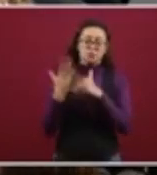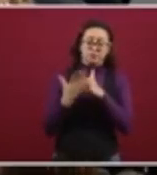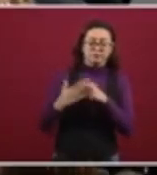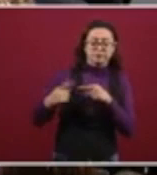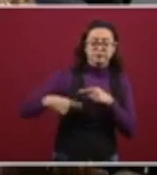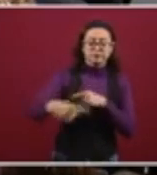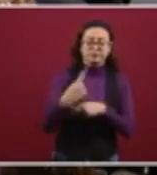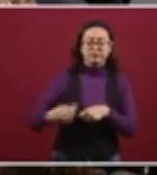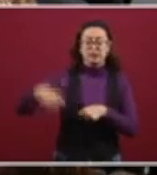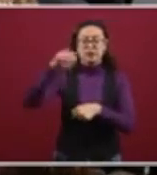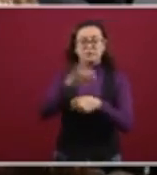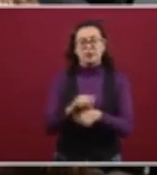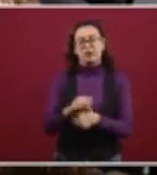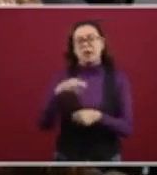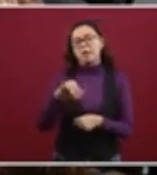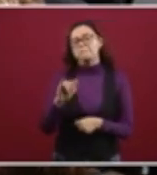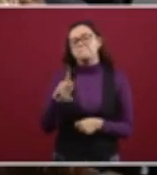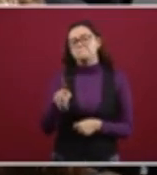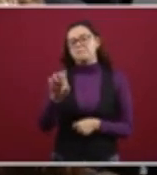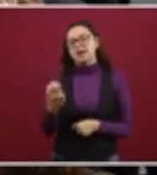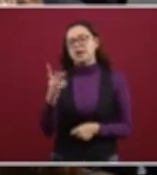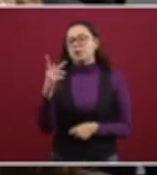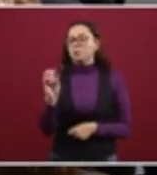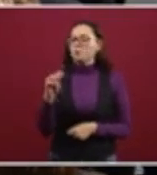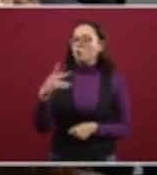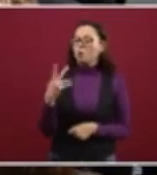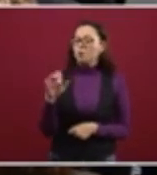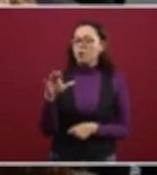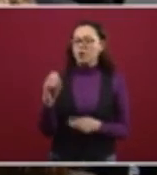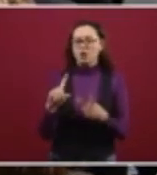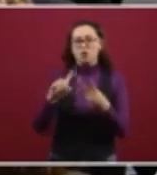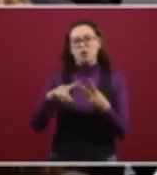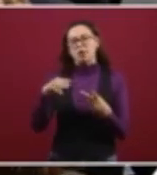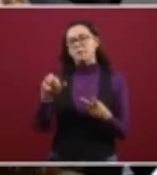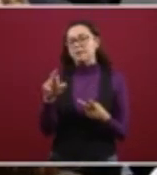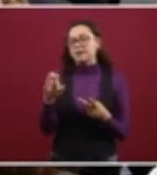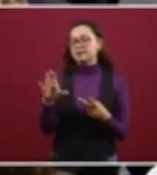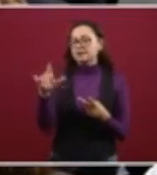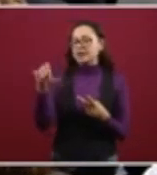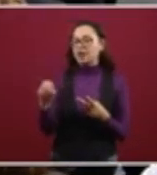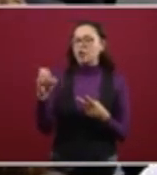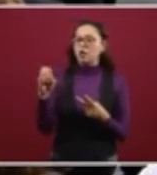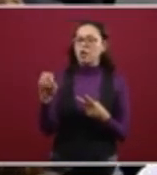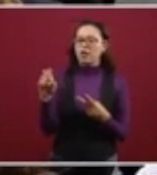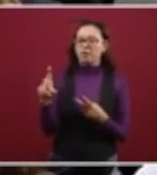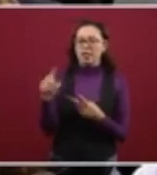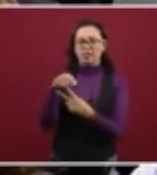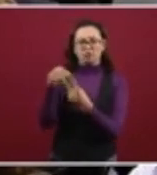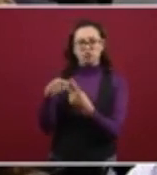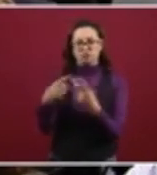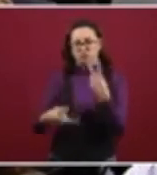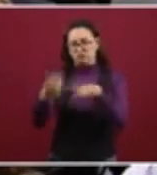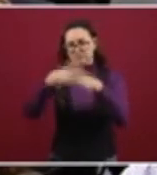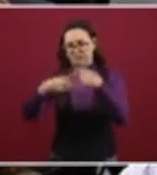con Marcelo Ebrard, para preguntarle si usted aprovecharía esa reunión para dialogar con el secretario de Estado de Estados Unidos y si